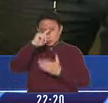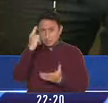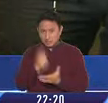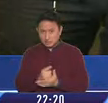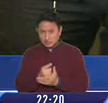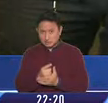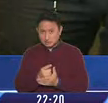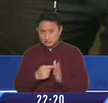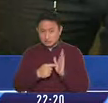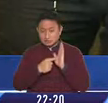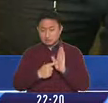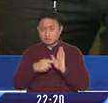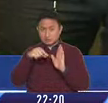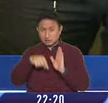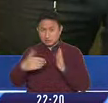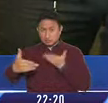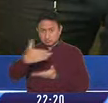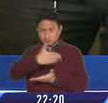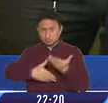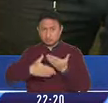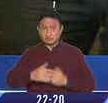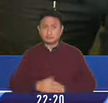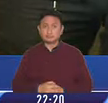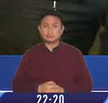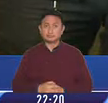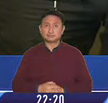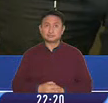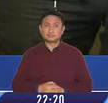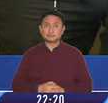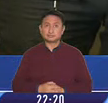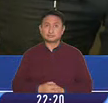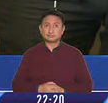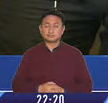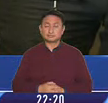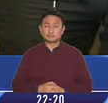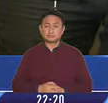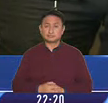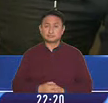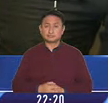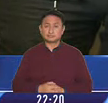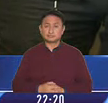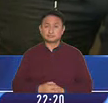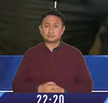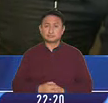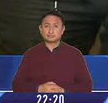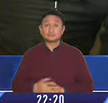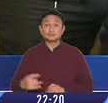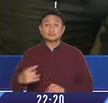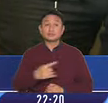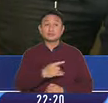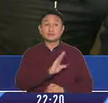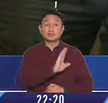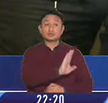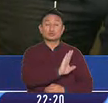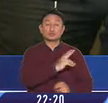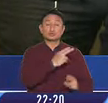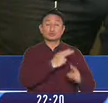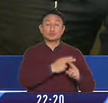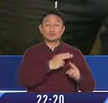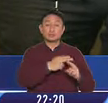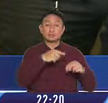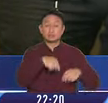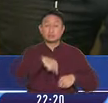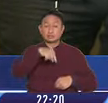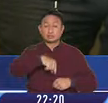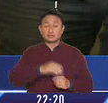información que viene de las fuentes confiables. No sería justo manchar el nombre de quien